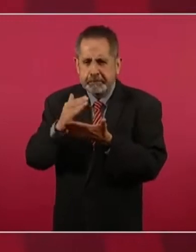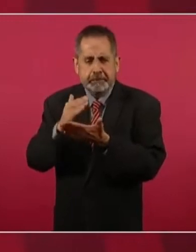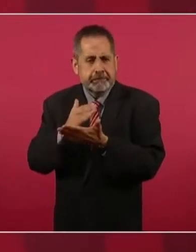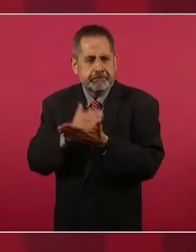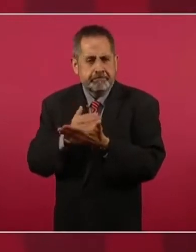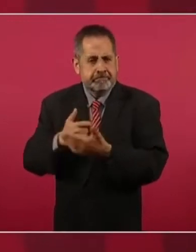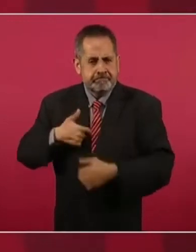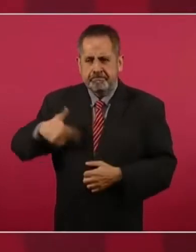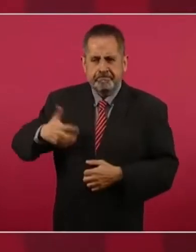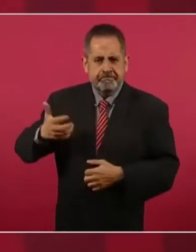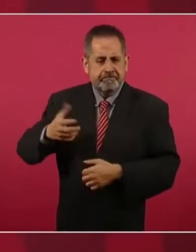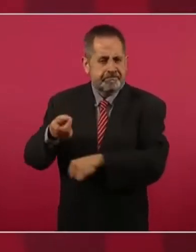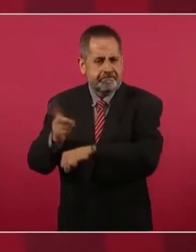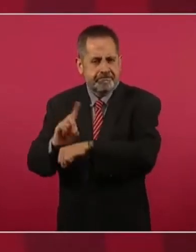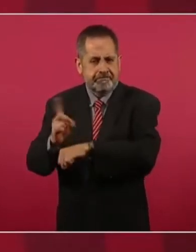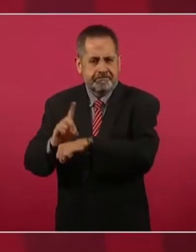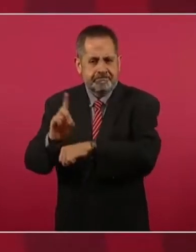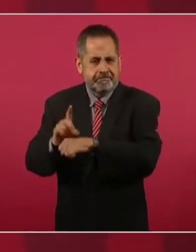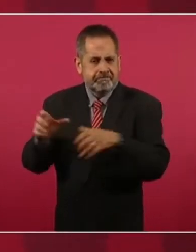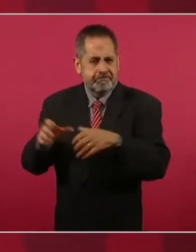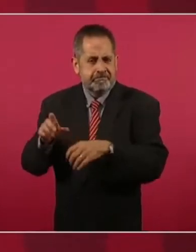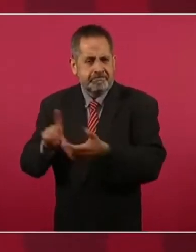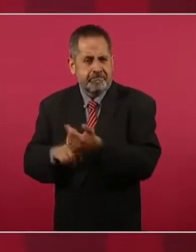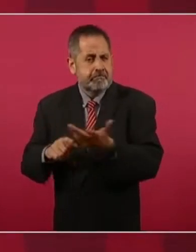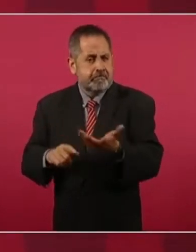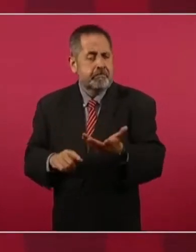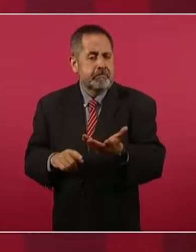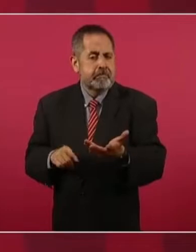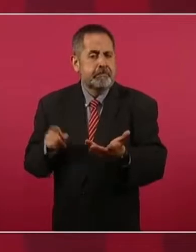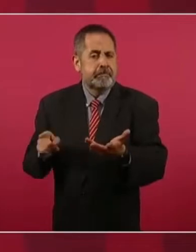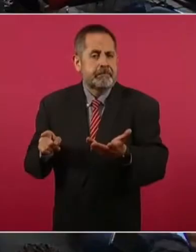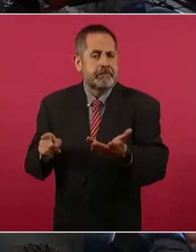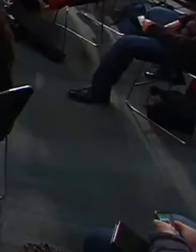estamos haciendo todos los días, porque no es nada más